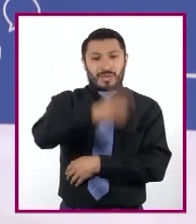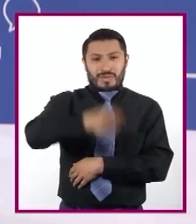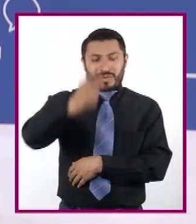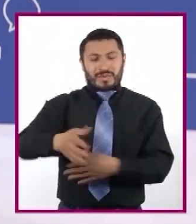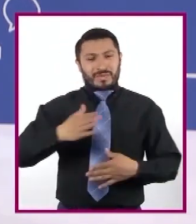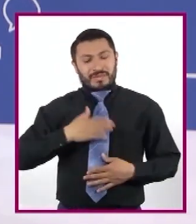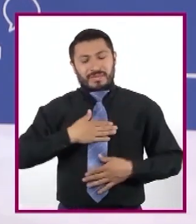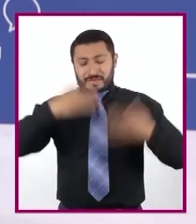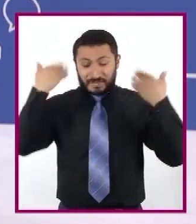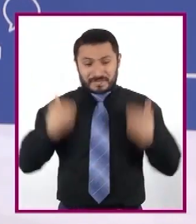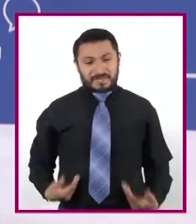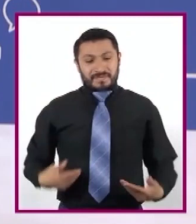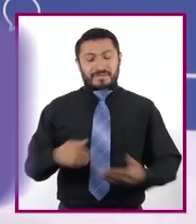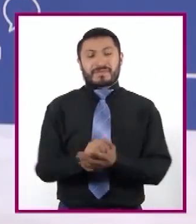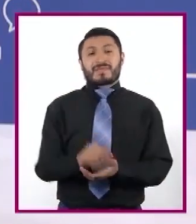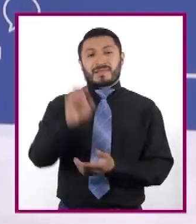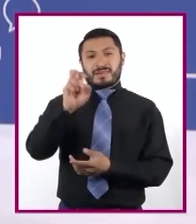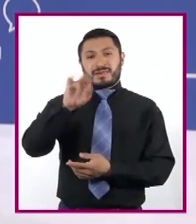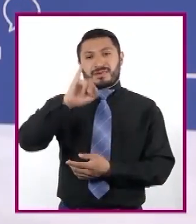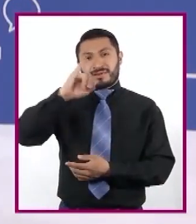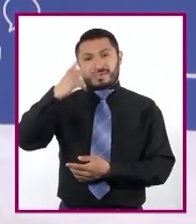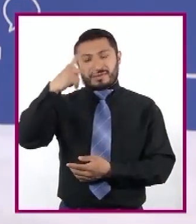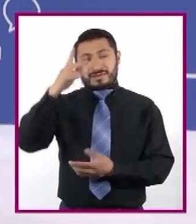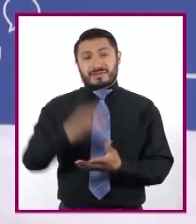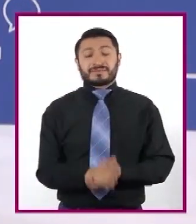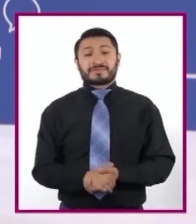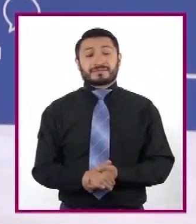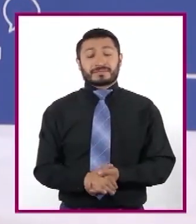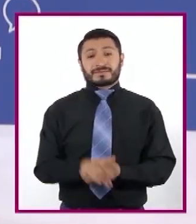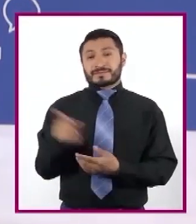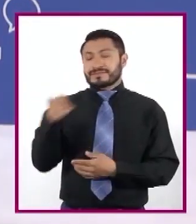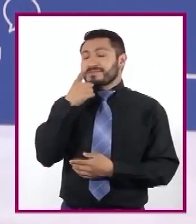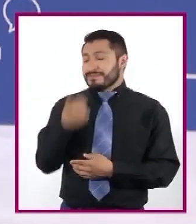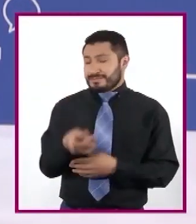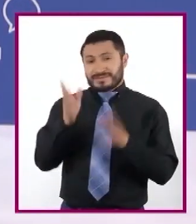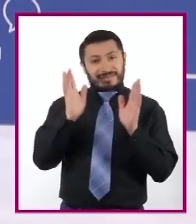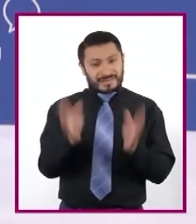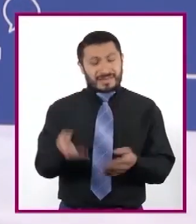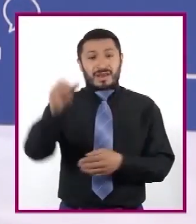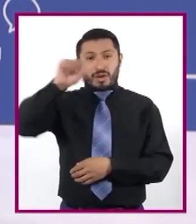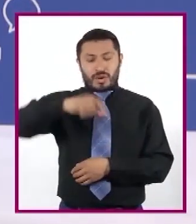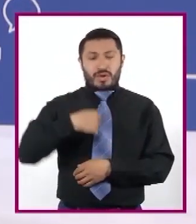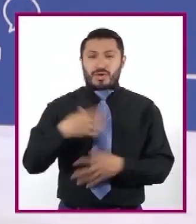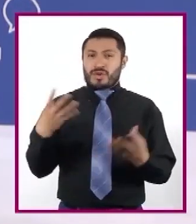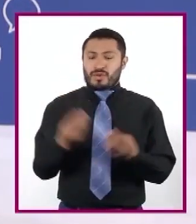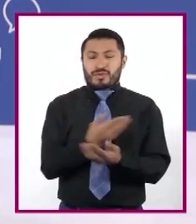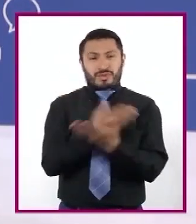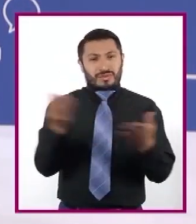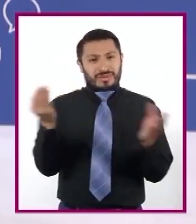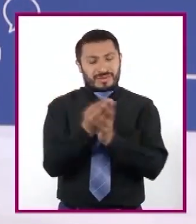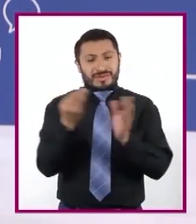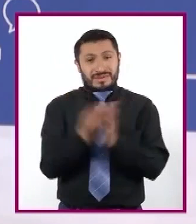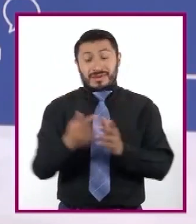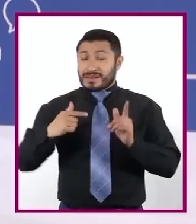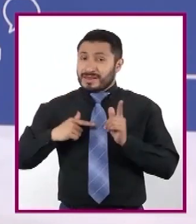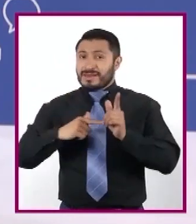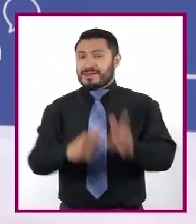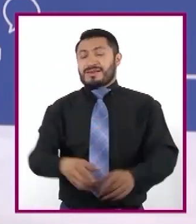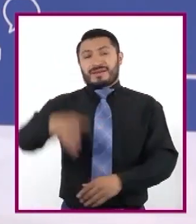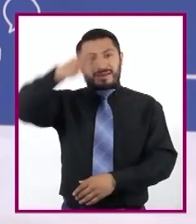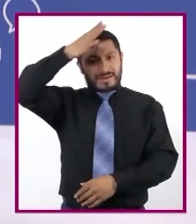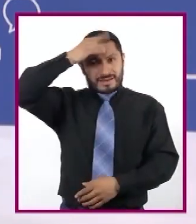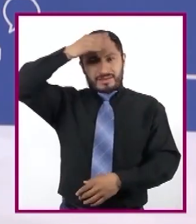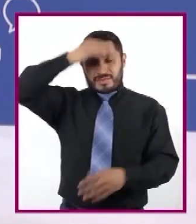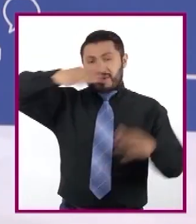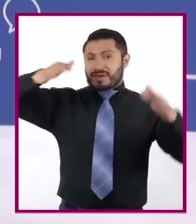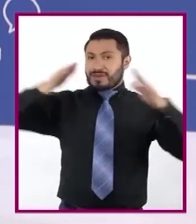Ezástiga. Como ya lo mencionó Leslie, en esta ocasión estaré a cargo de trabajar con ustedes para que juntos sigamos avanzando en su aprendizaje